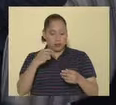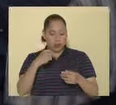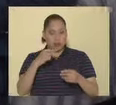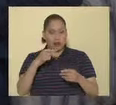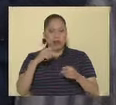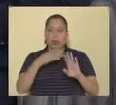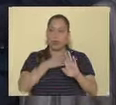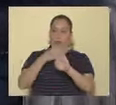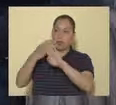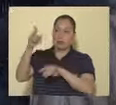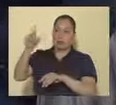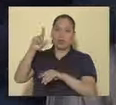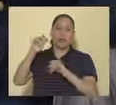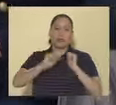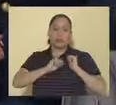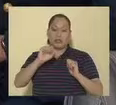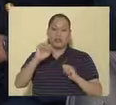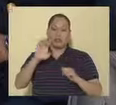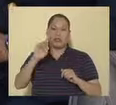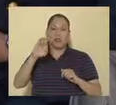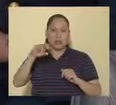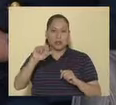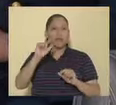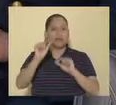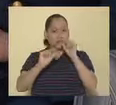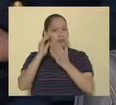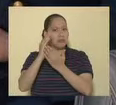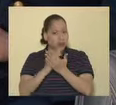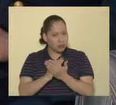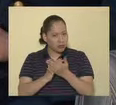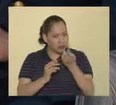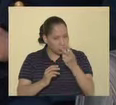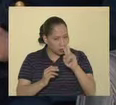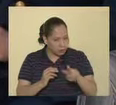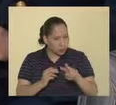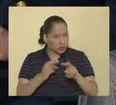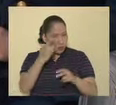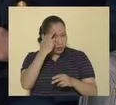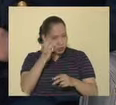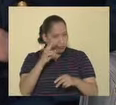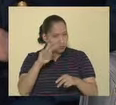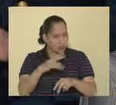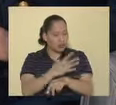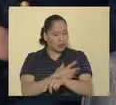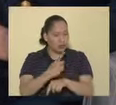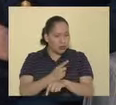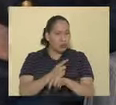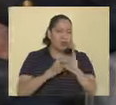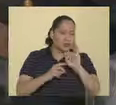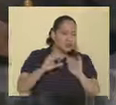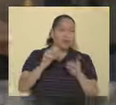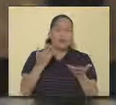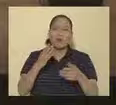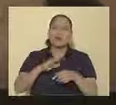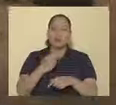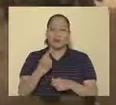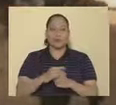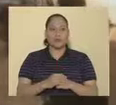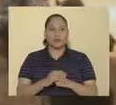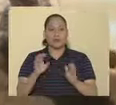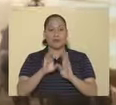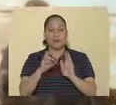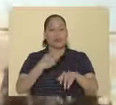contra de Sedena se han reducido. ¿Es cierto esto? Y si es cierto, ¿por qué es cierto? Cuéntenos. Se